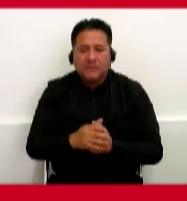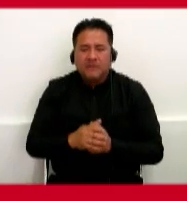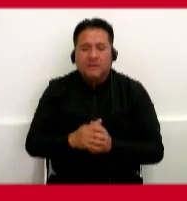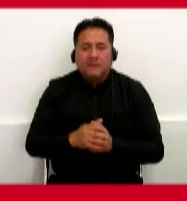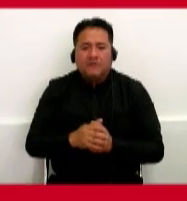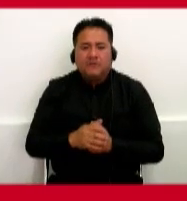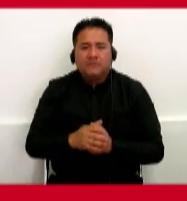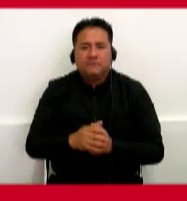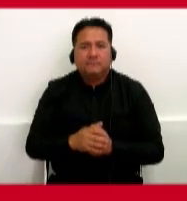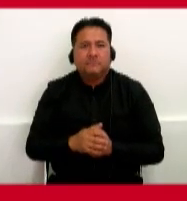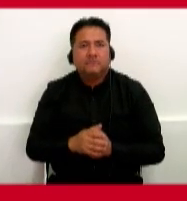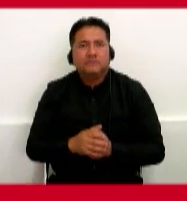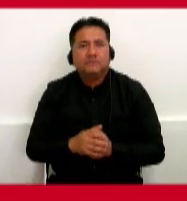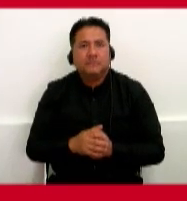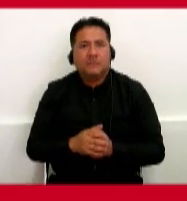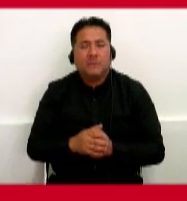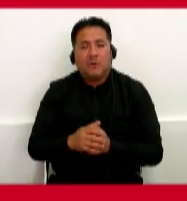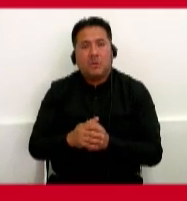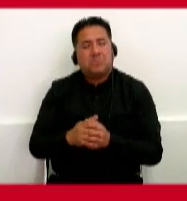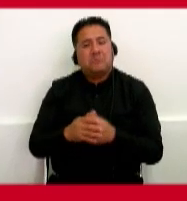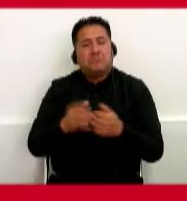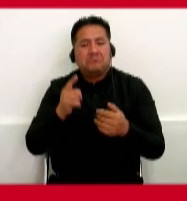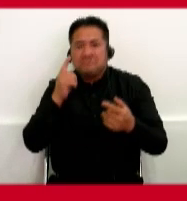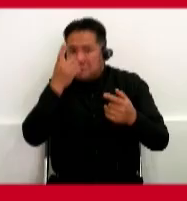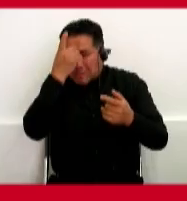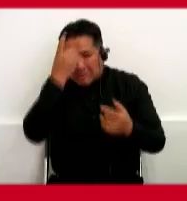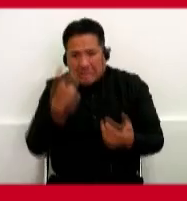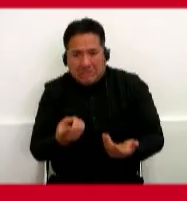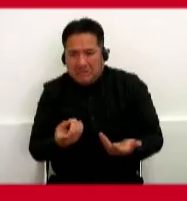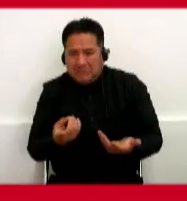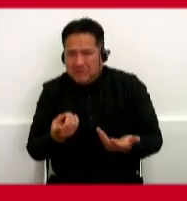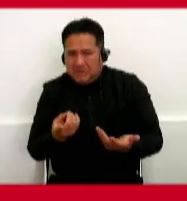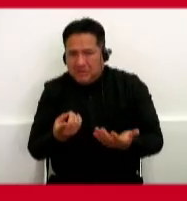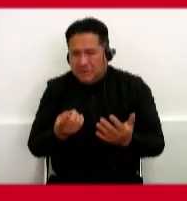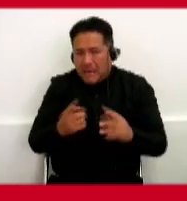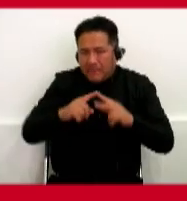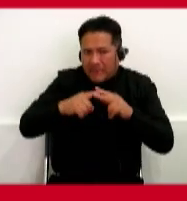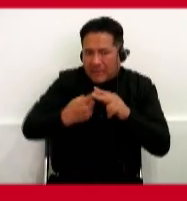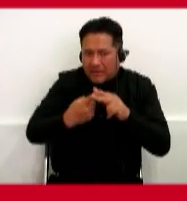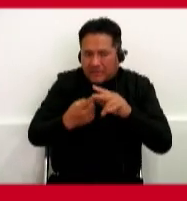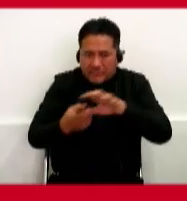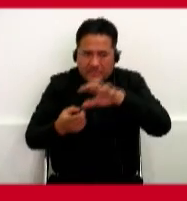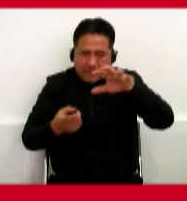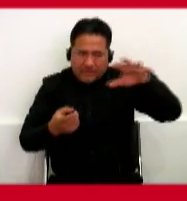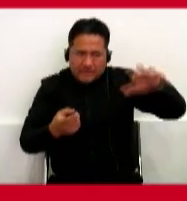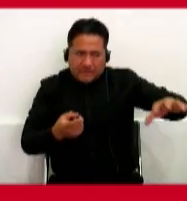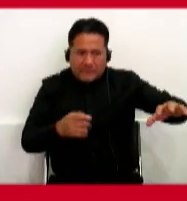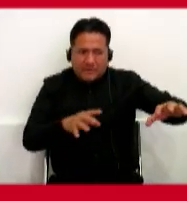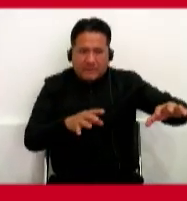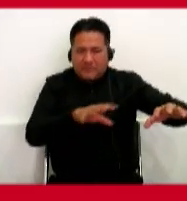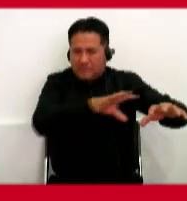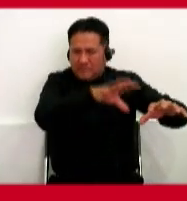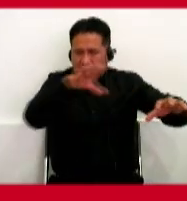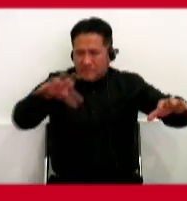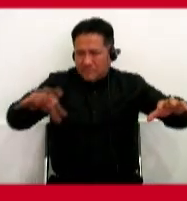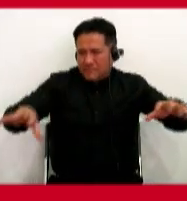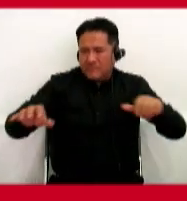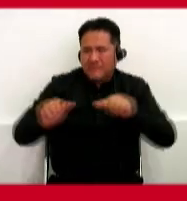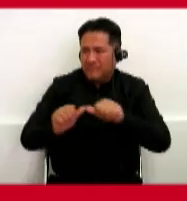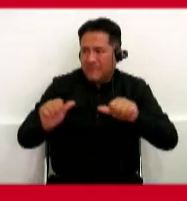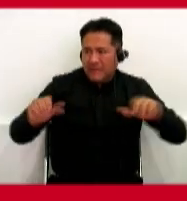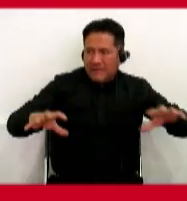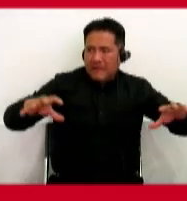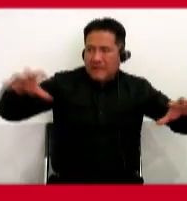de la estructura mineral. Planteamos como secuencia iniciar desde la cámara más alejada hacia el acceso principal